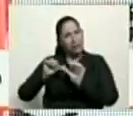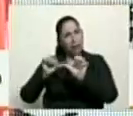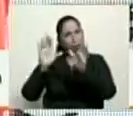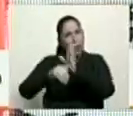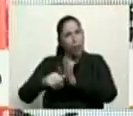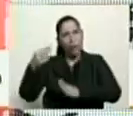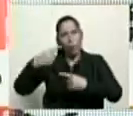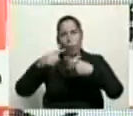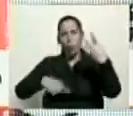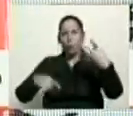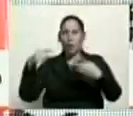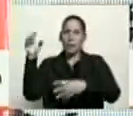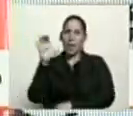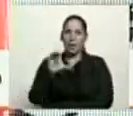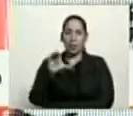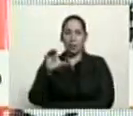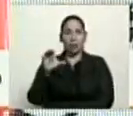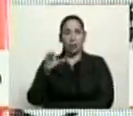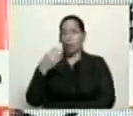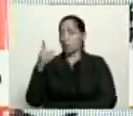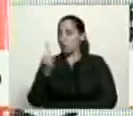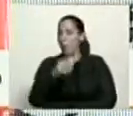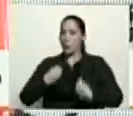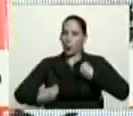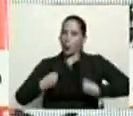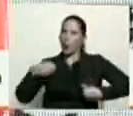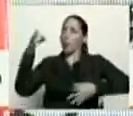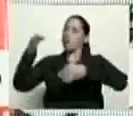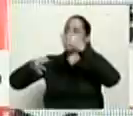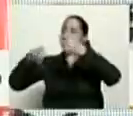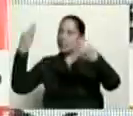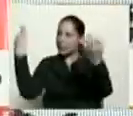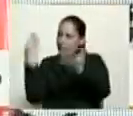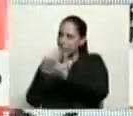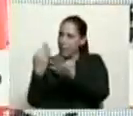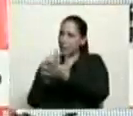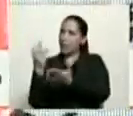no se preocupen que la justicia va a llegar. Siempre llegará. Bueno,